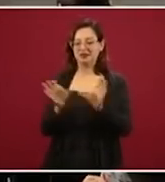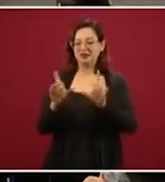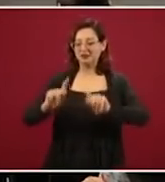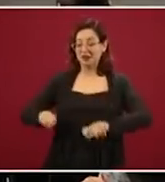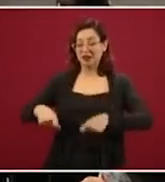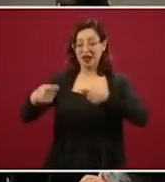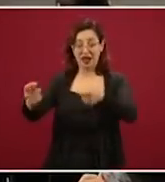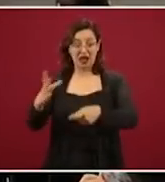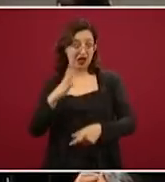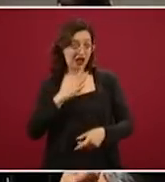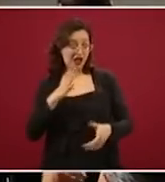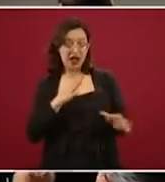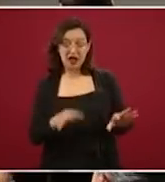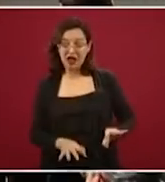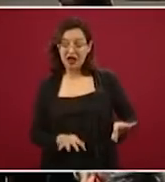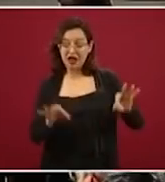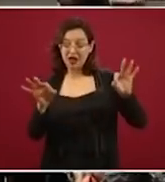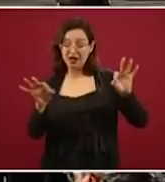a…